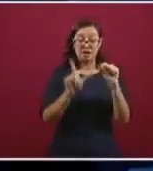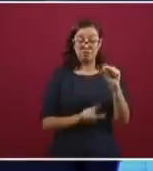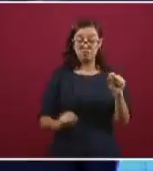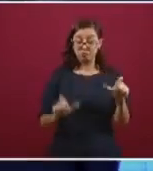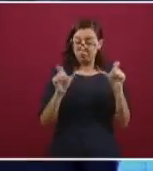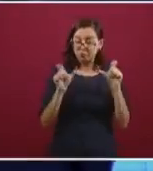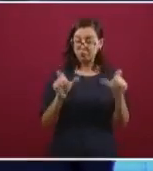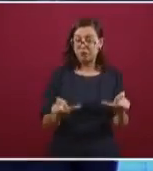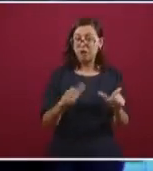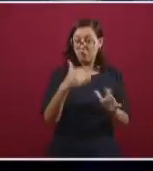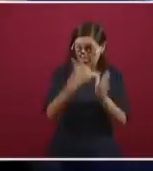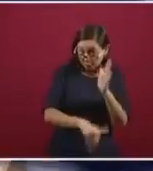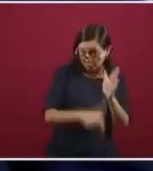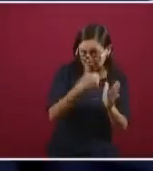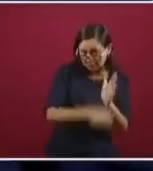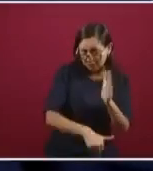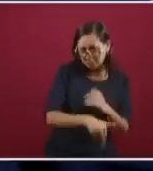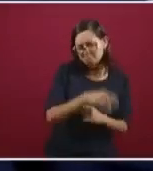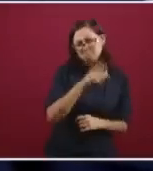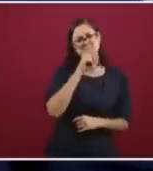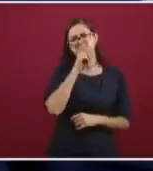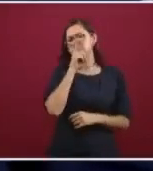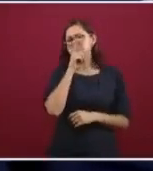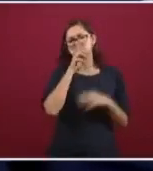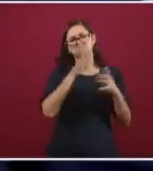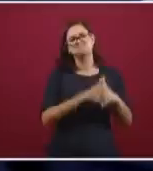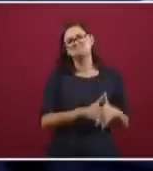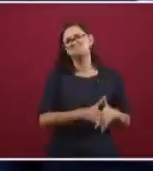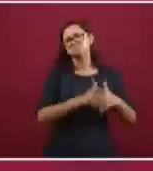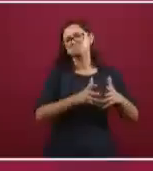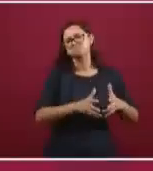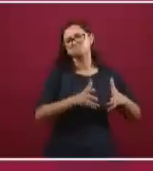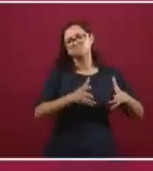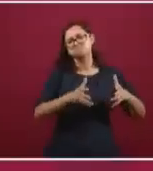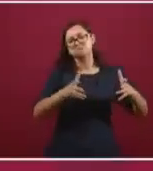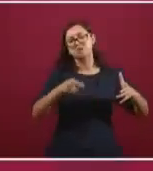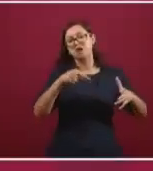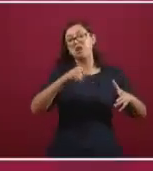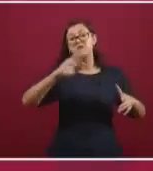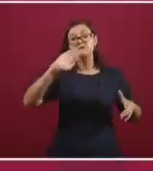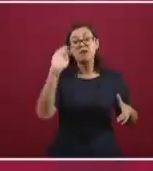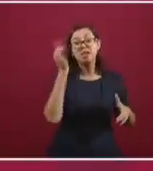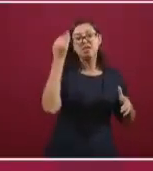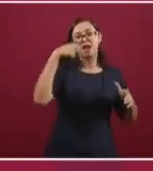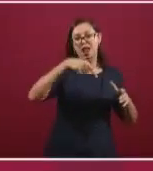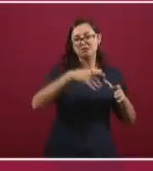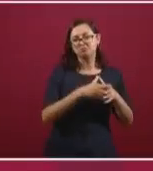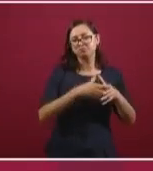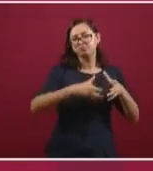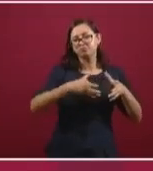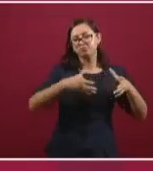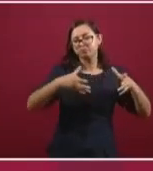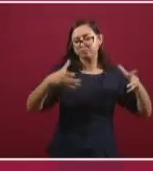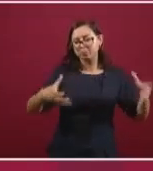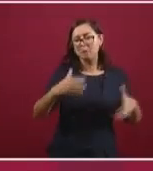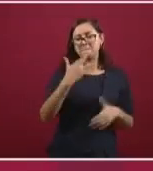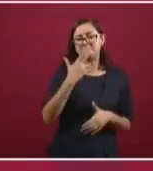al contrario, va creciendo el número. Y esto es lo que estamos